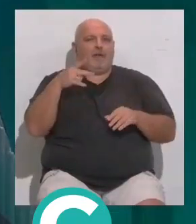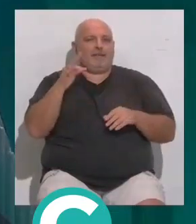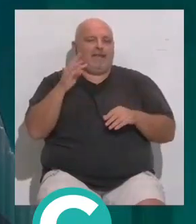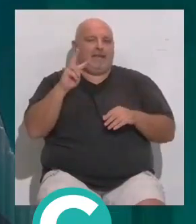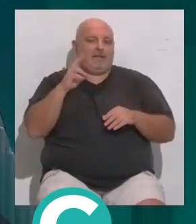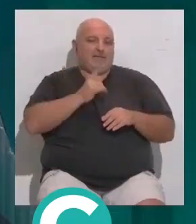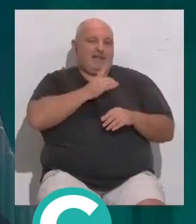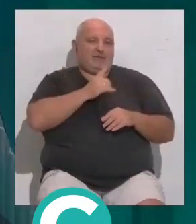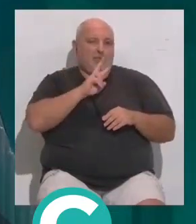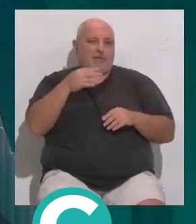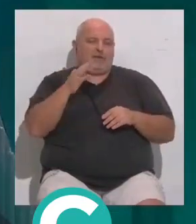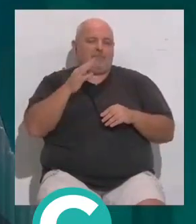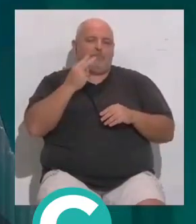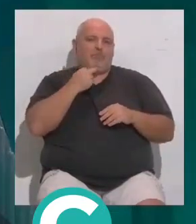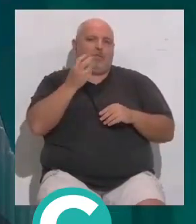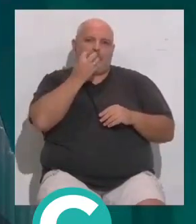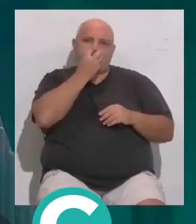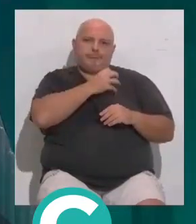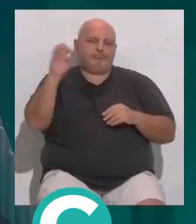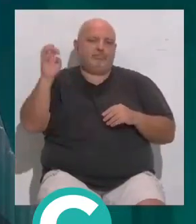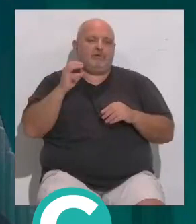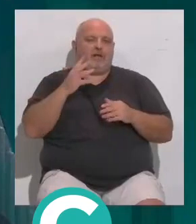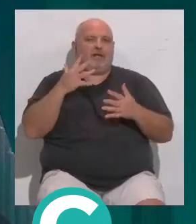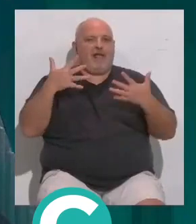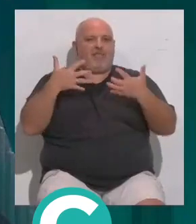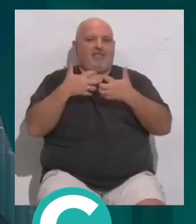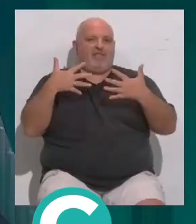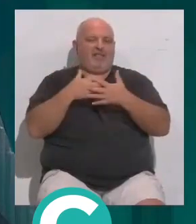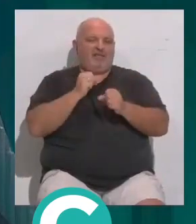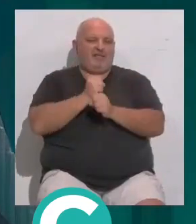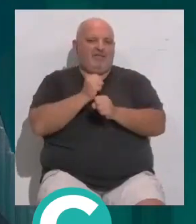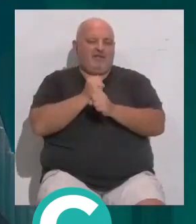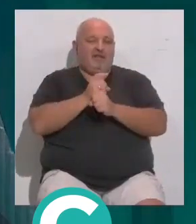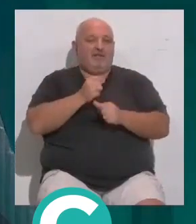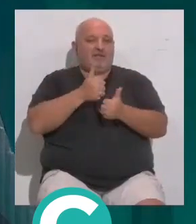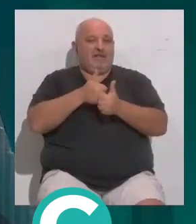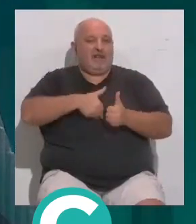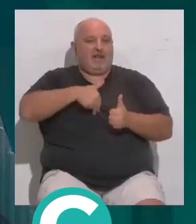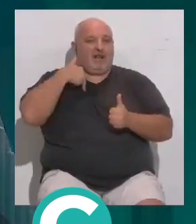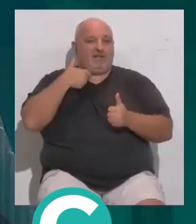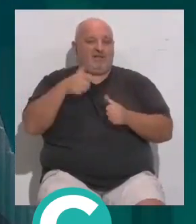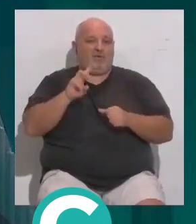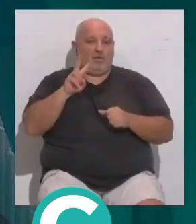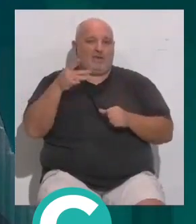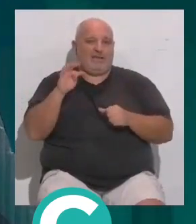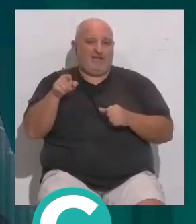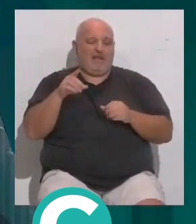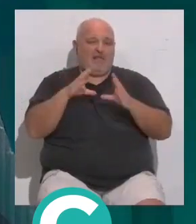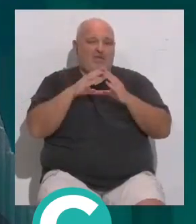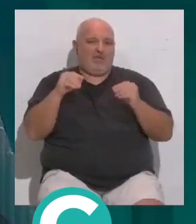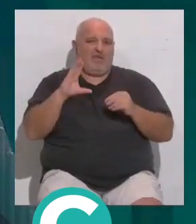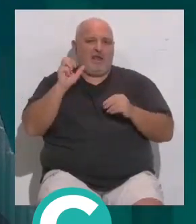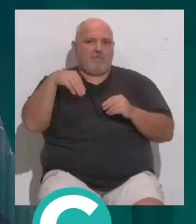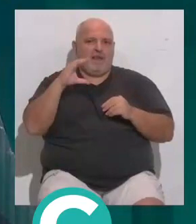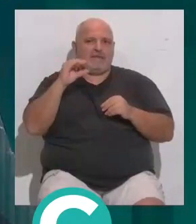Trabajadores ha alzado la voz en contra de la siniestralidad en los puestos de trabajo. La secretaria general del sindicato en Andalucía,